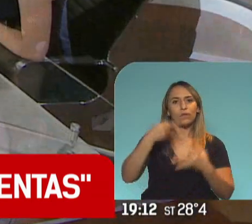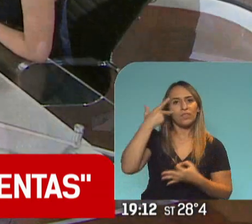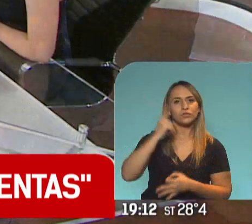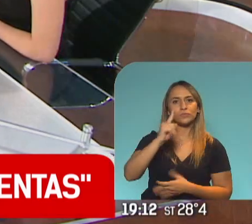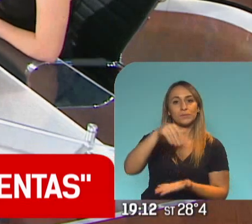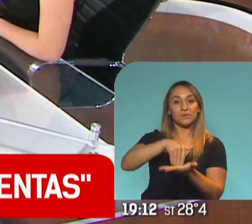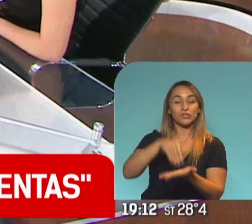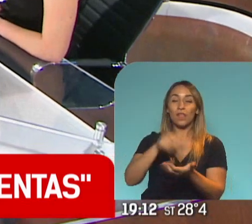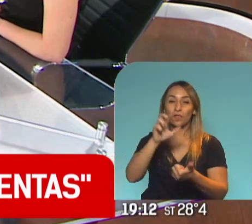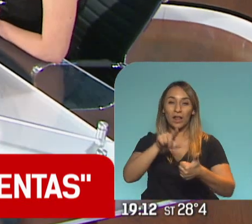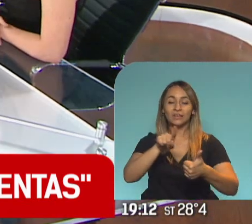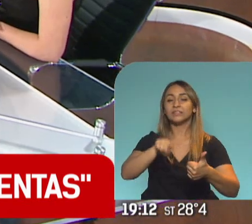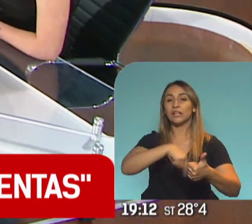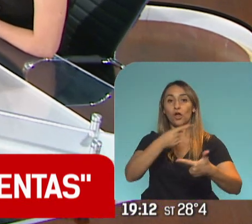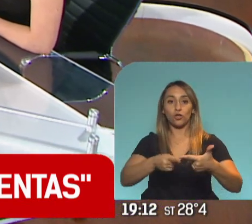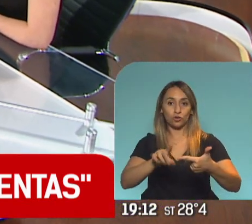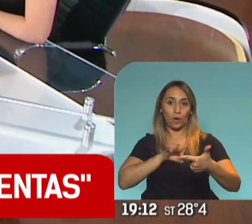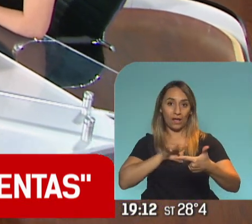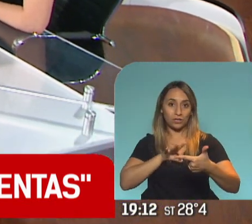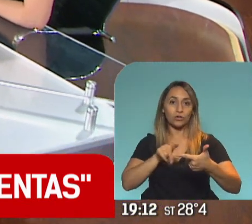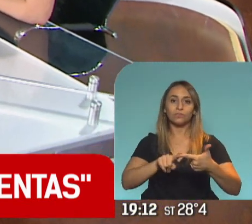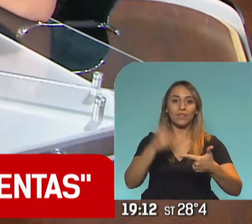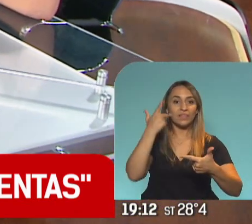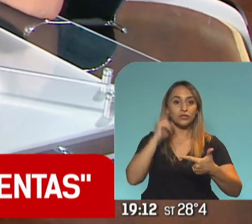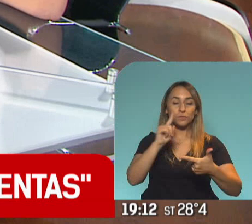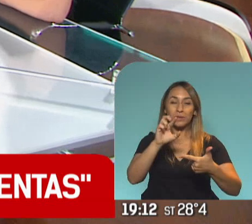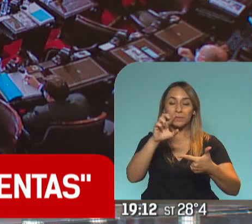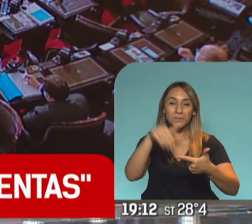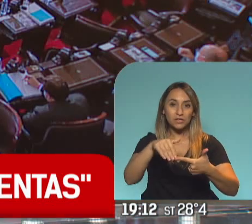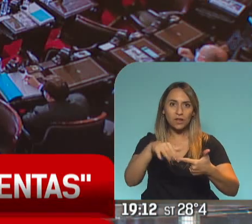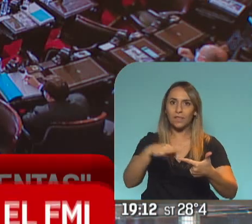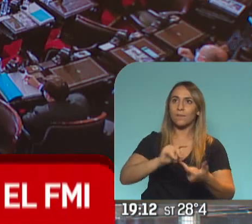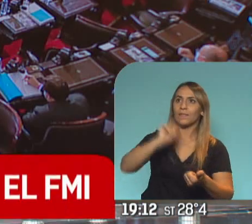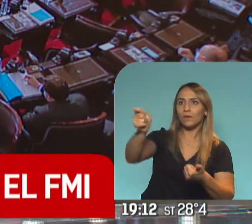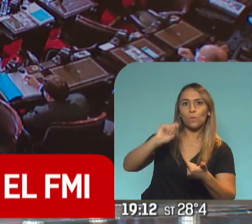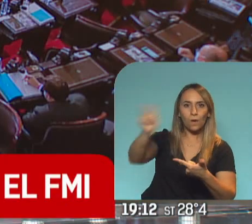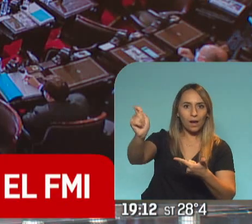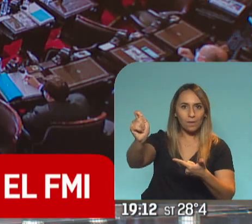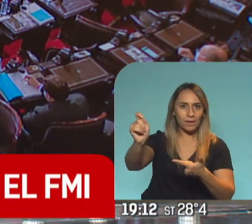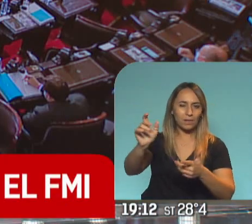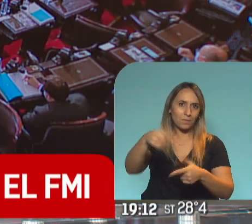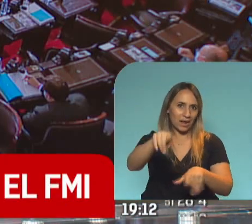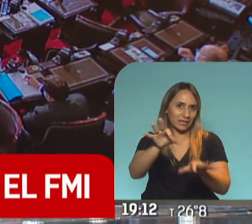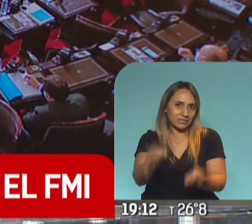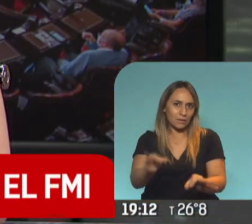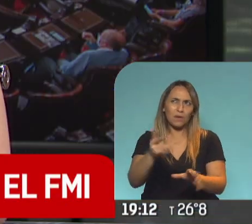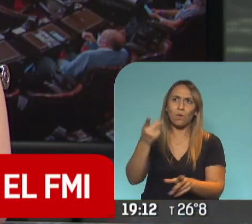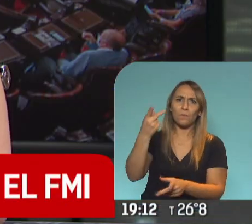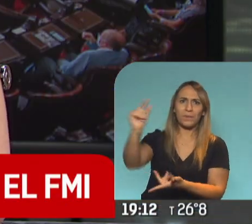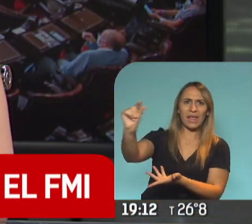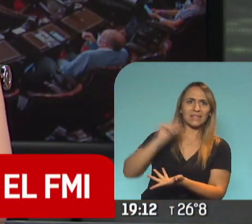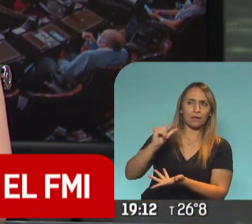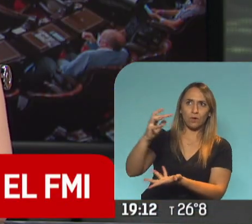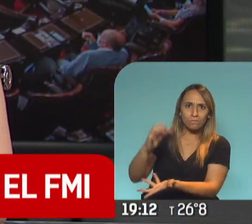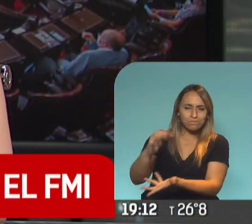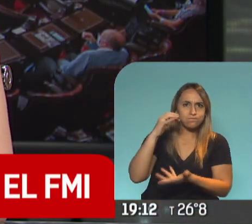año, 19.000 millones de dólares en el siguiente, es lo que debía devolver a Argentina, como para dimensionar de qué se trataba este préstamo, ¿no? Tal cual, Ari. Bueno,